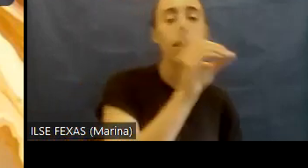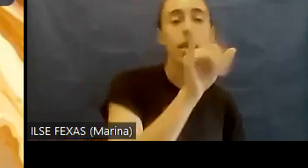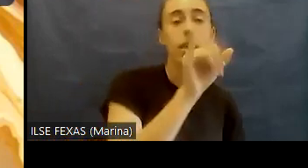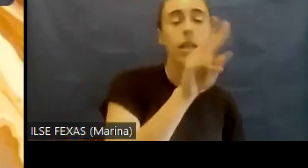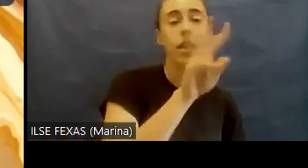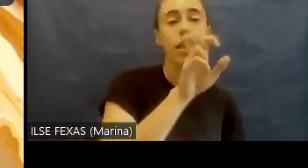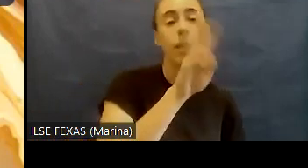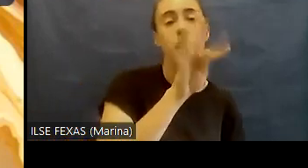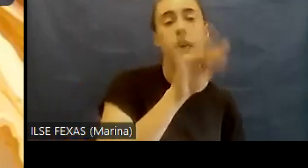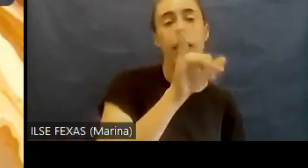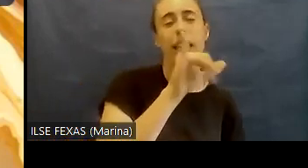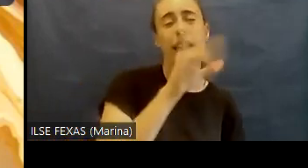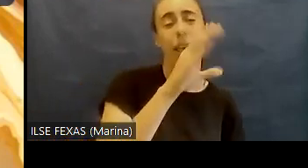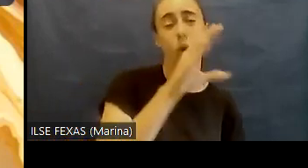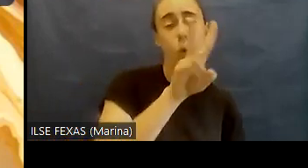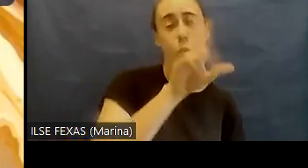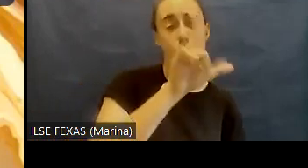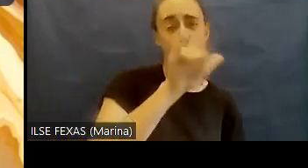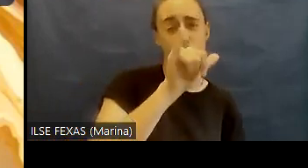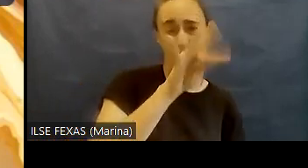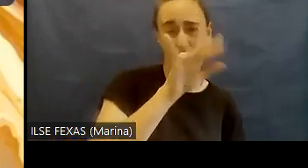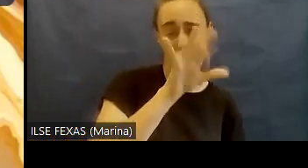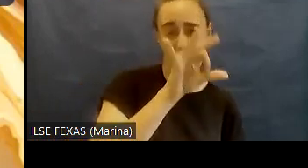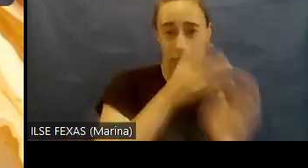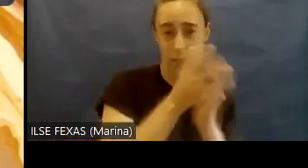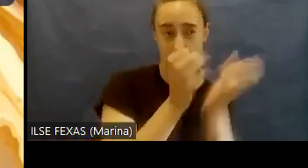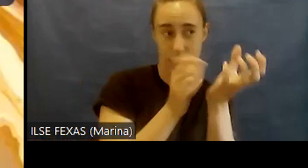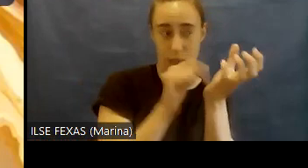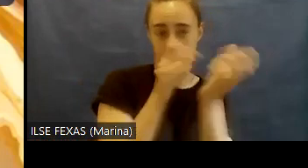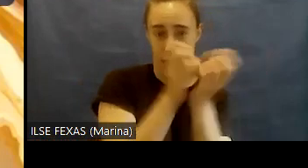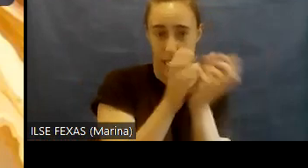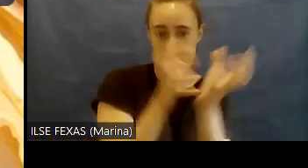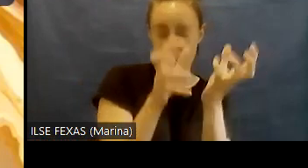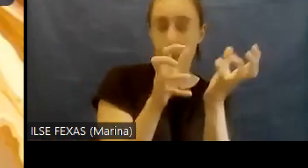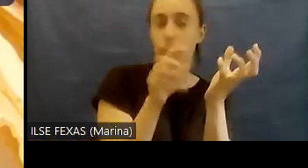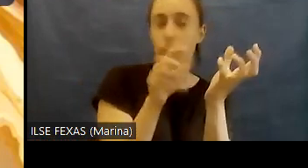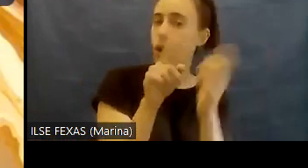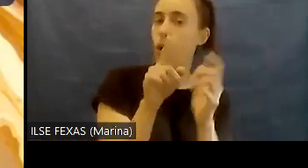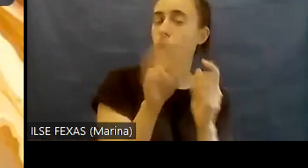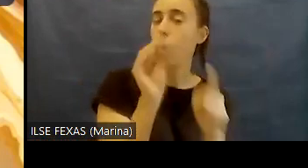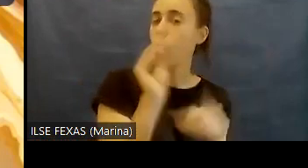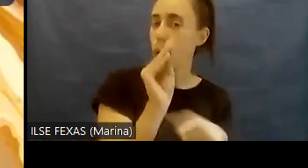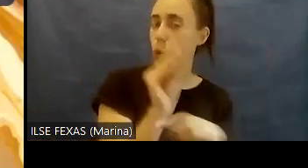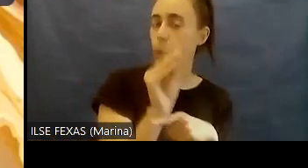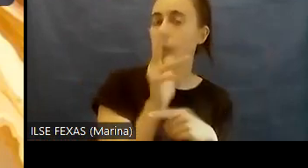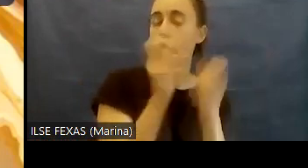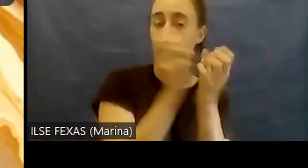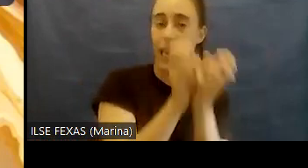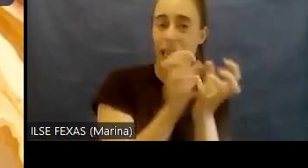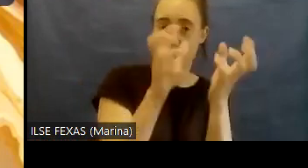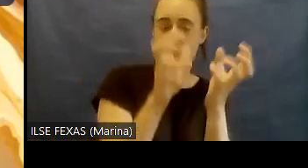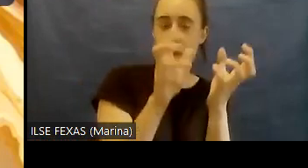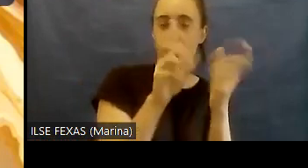cuidado, porque en ese caso, al ser una alteración a nivel de la mucosa intestinal, lo que se suele hacer es un